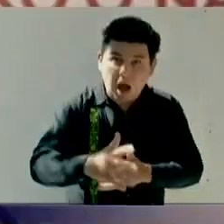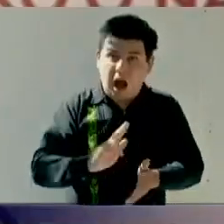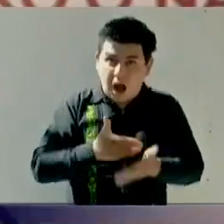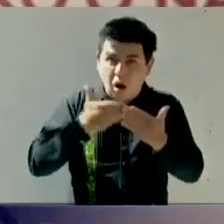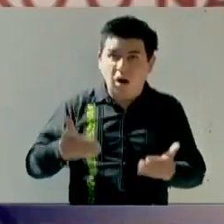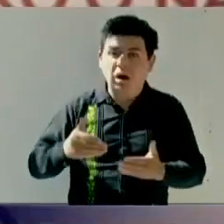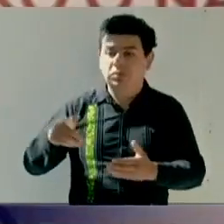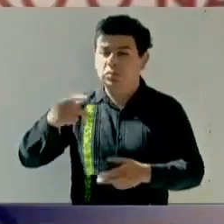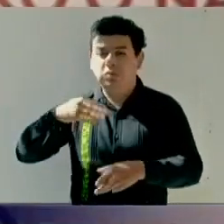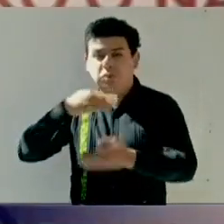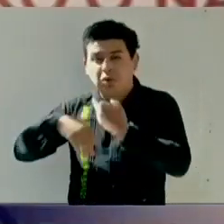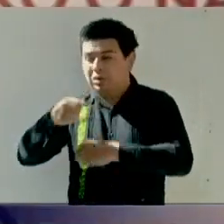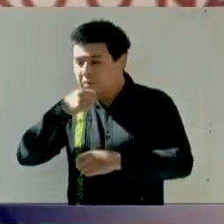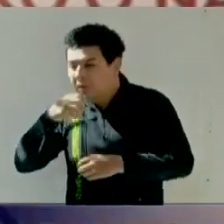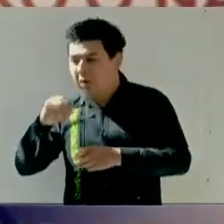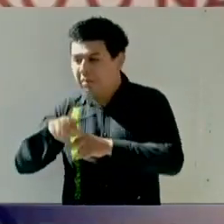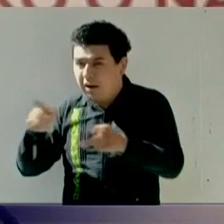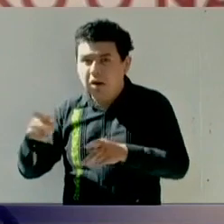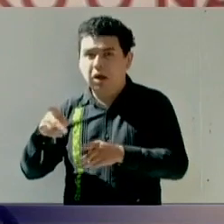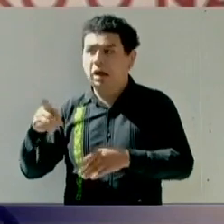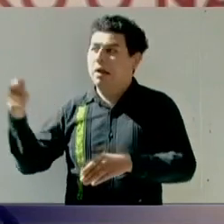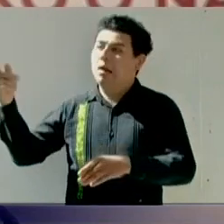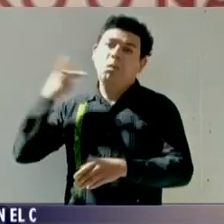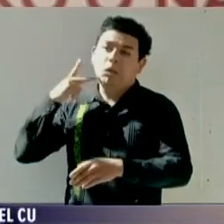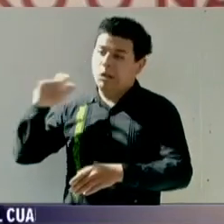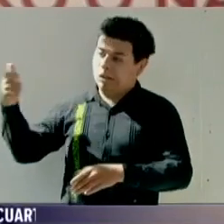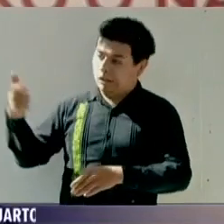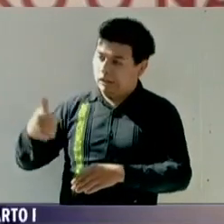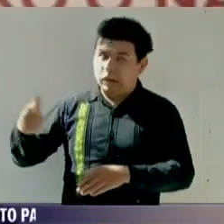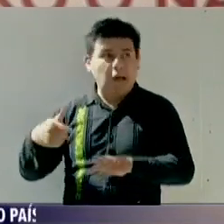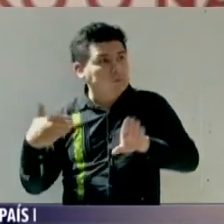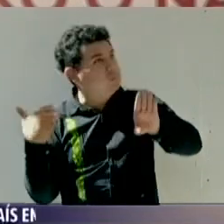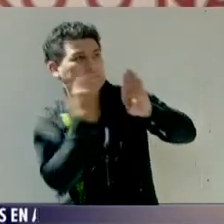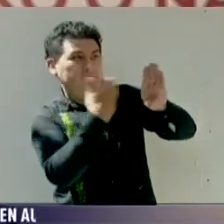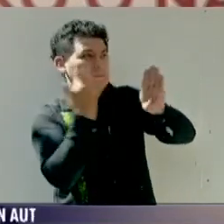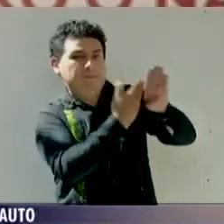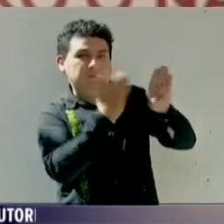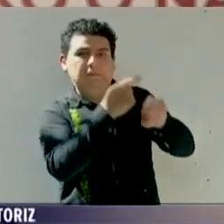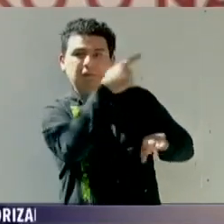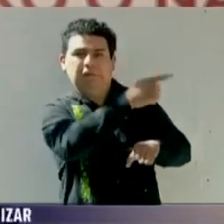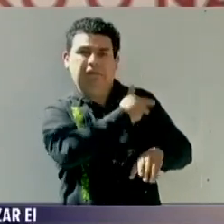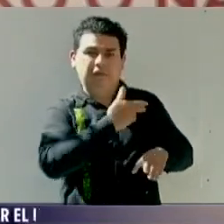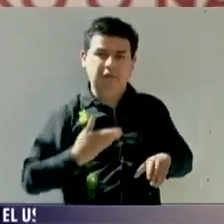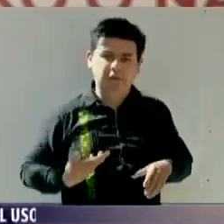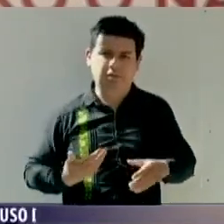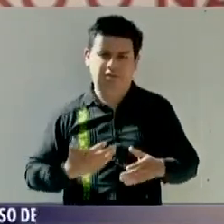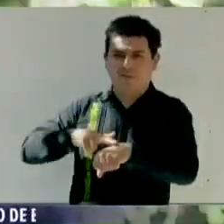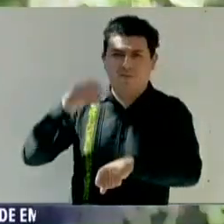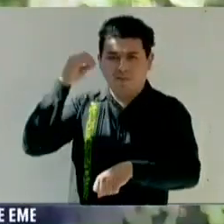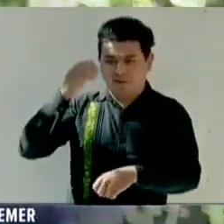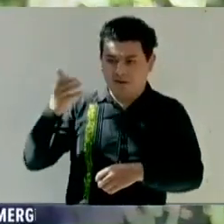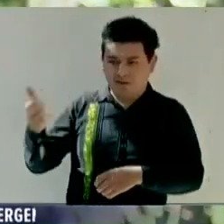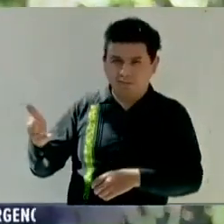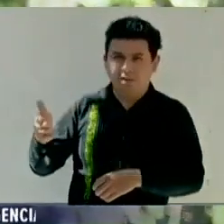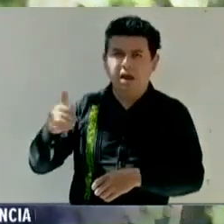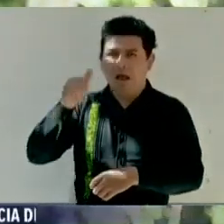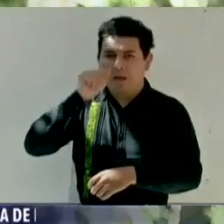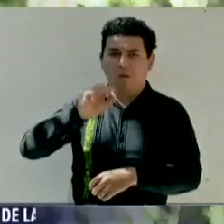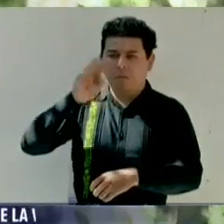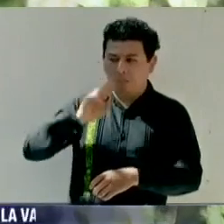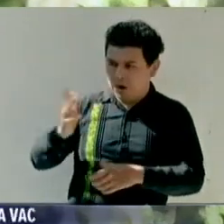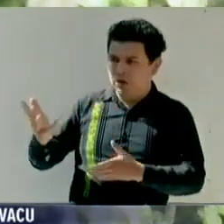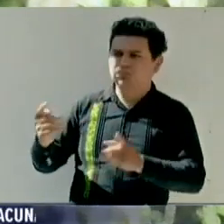es entonces que a pesar de toda la campaña en contra, de toda la guerra sucia, el gobierno